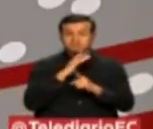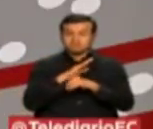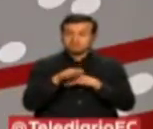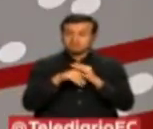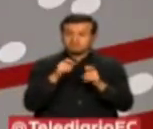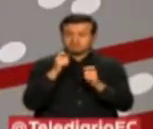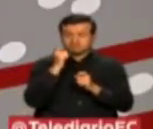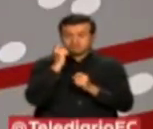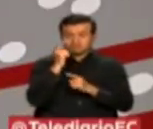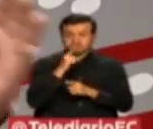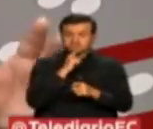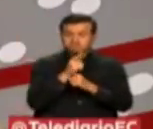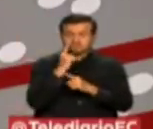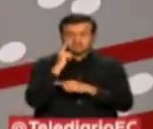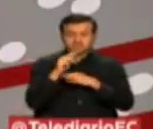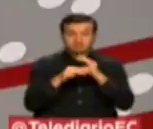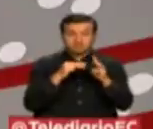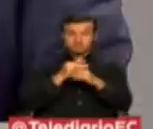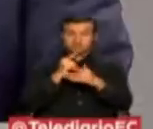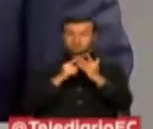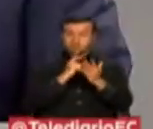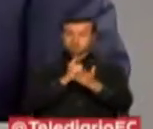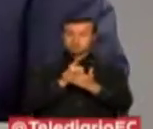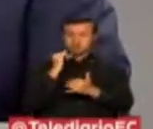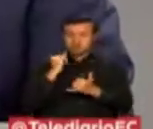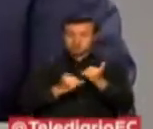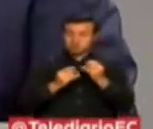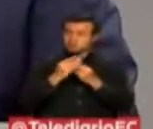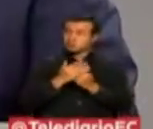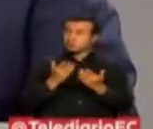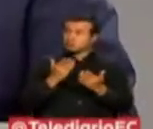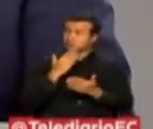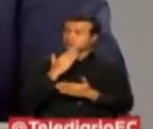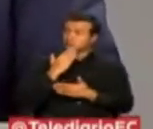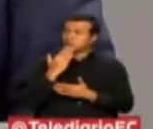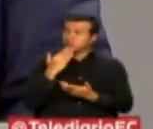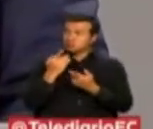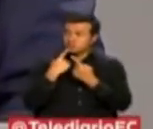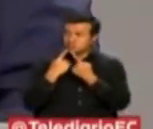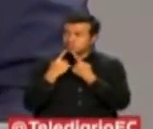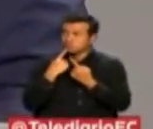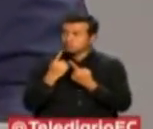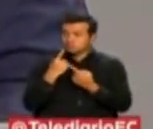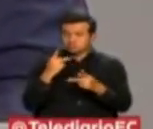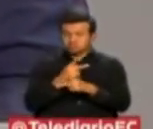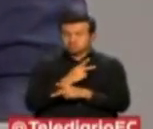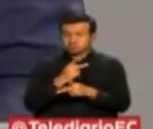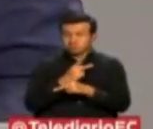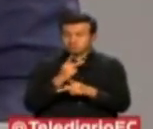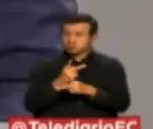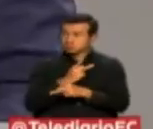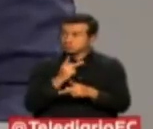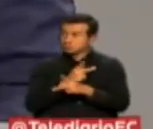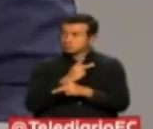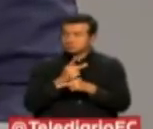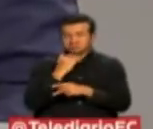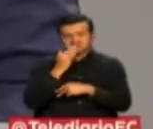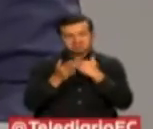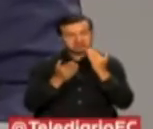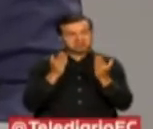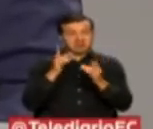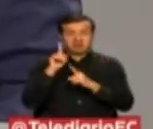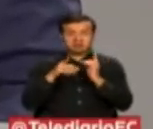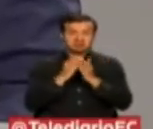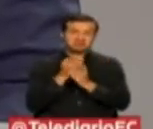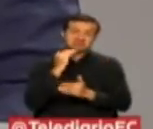todos globalmente, ¿no? Vamos concluyendo este diálogo. Hay amenazas que no respetan las convenciones